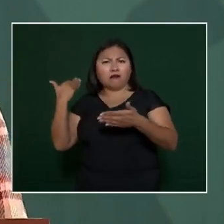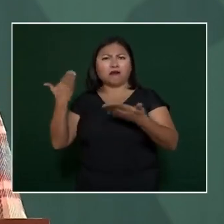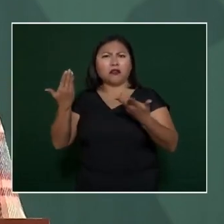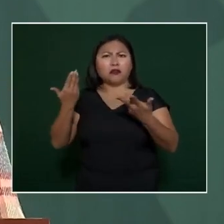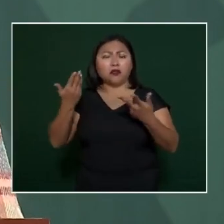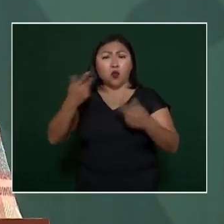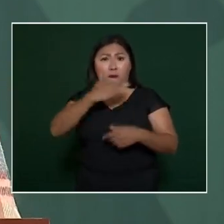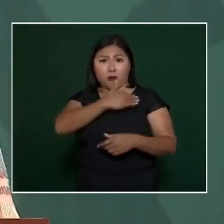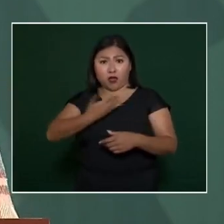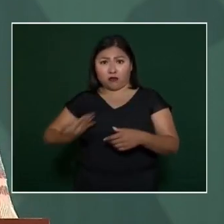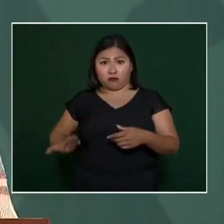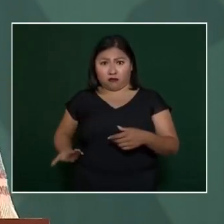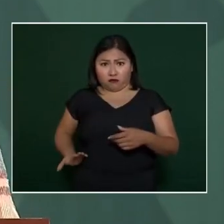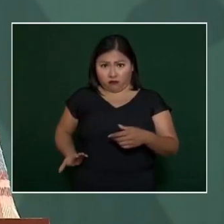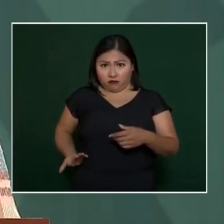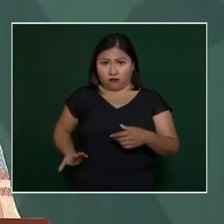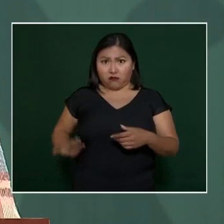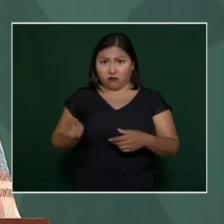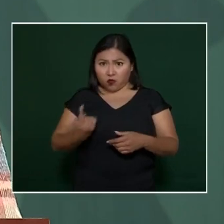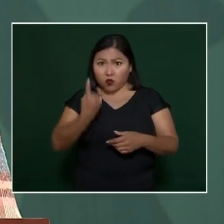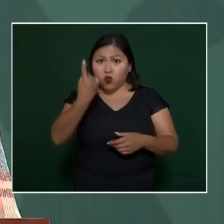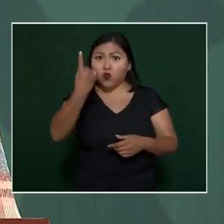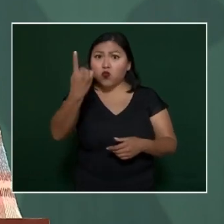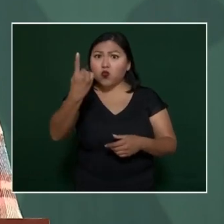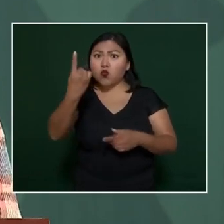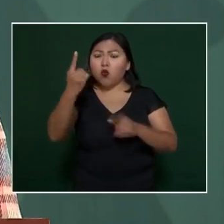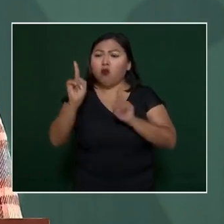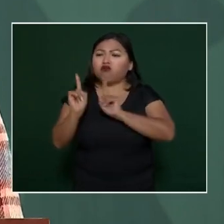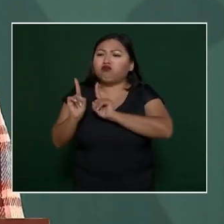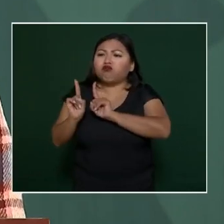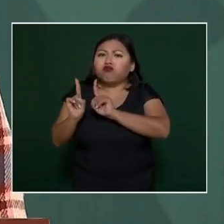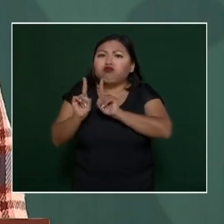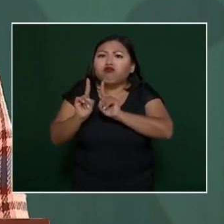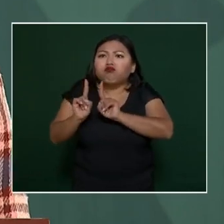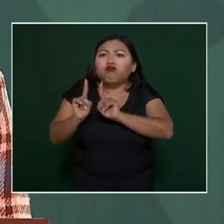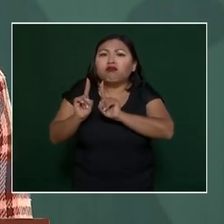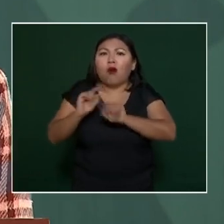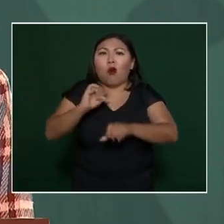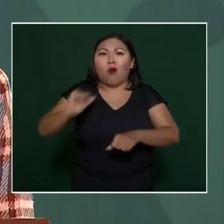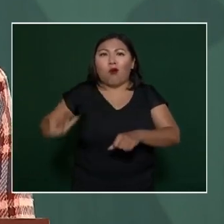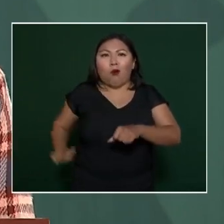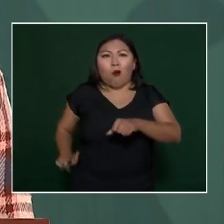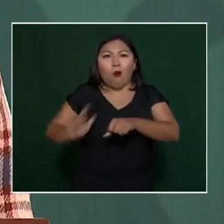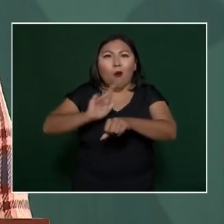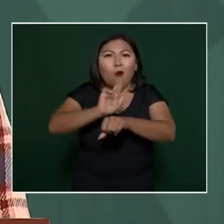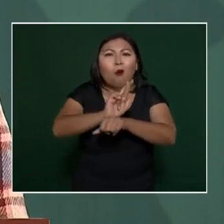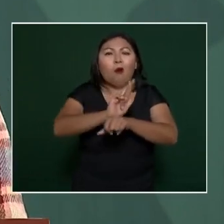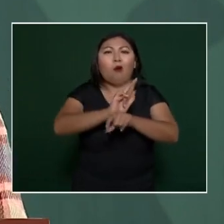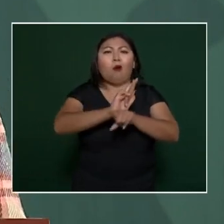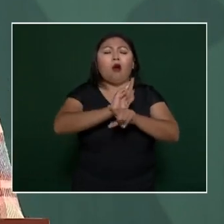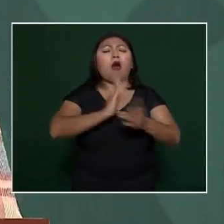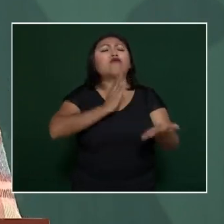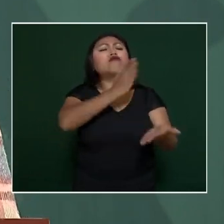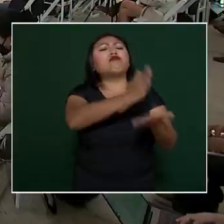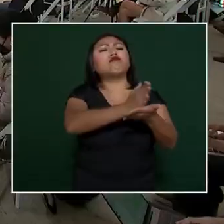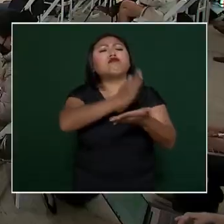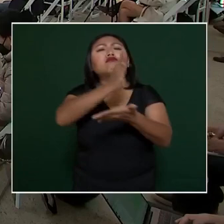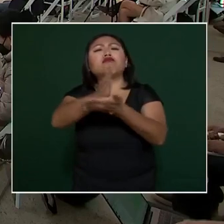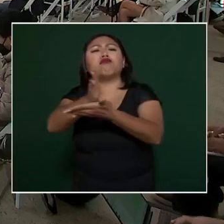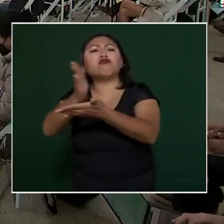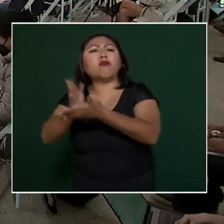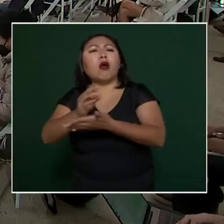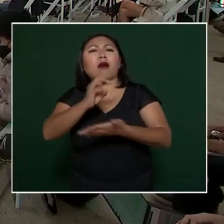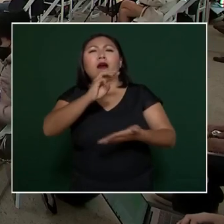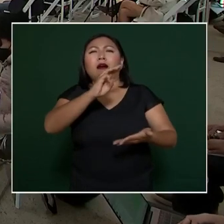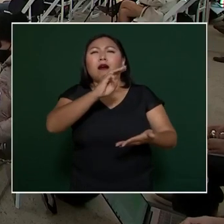de que un presidente de la República en una misma gira visitara todas las cabeceras municipales de nuestro estado